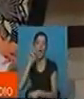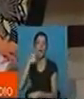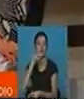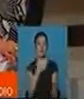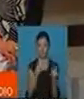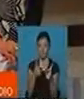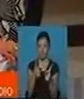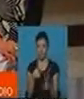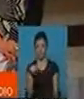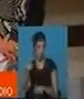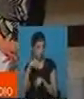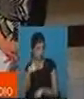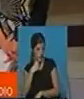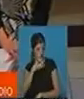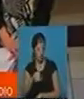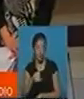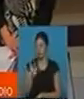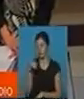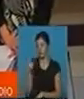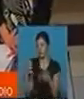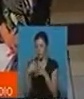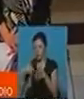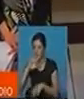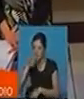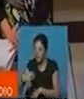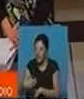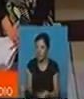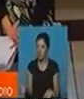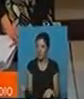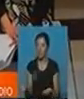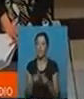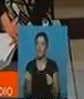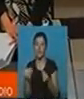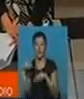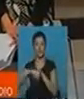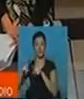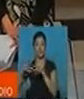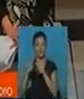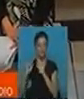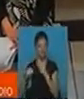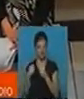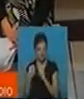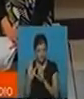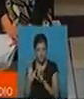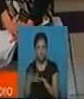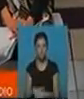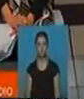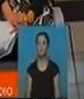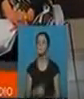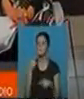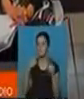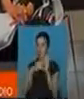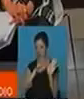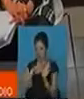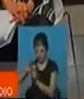Digo, y ellos van a decir que sí. Y ellos van a decir que sí, en momentos en que están particularmente muy debilitados, ¿no? Pero dejando eso